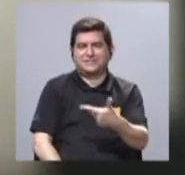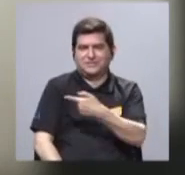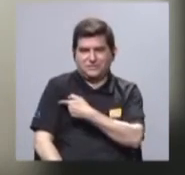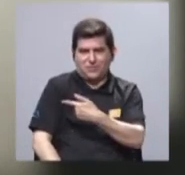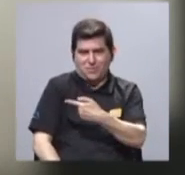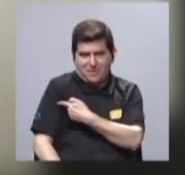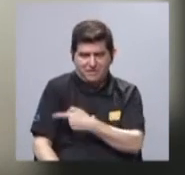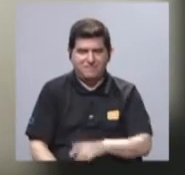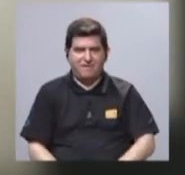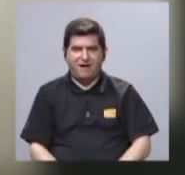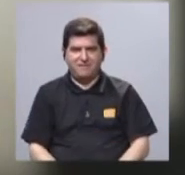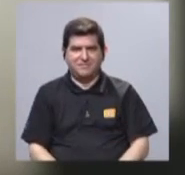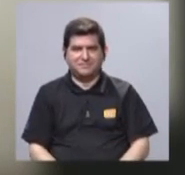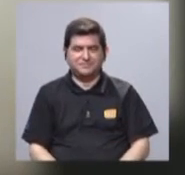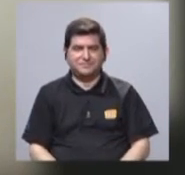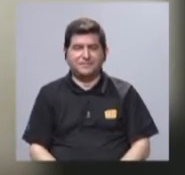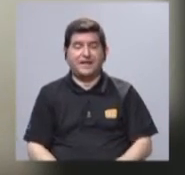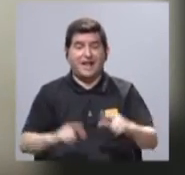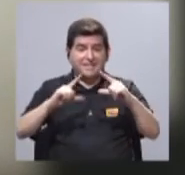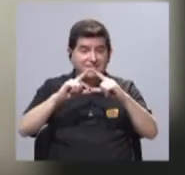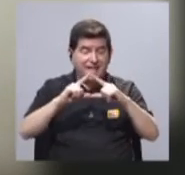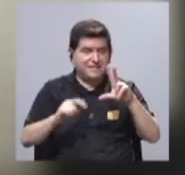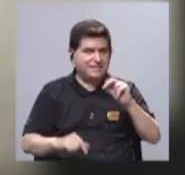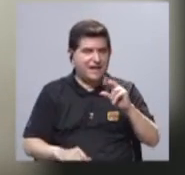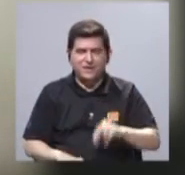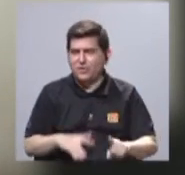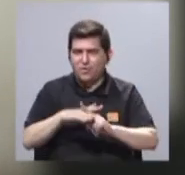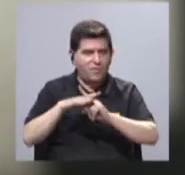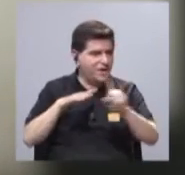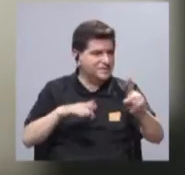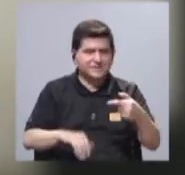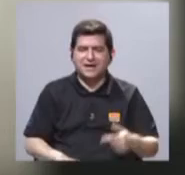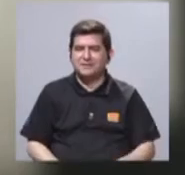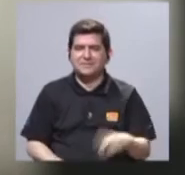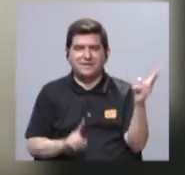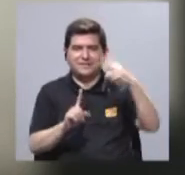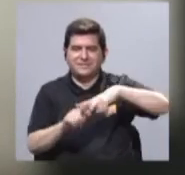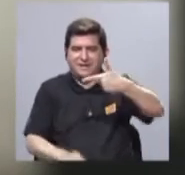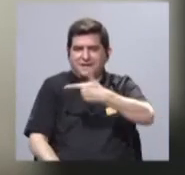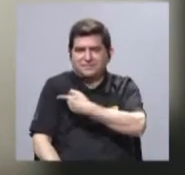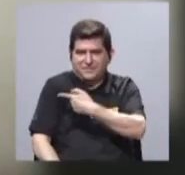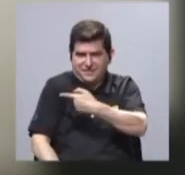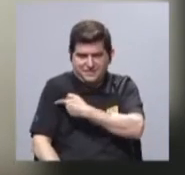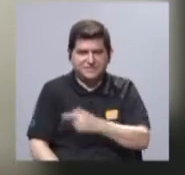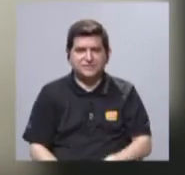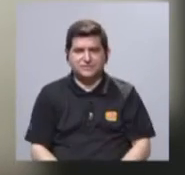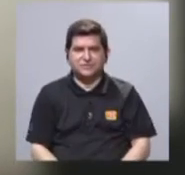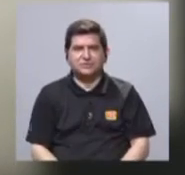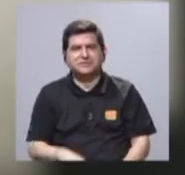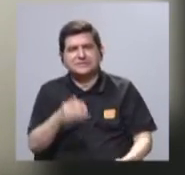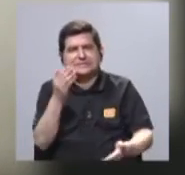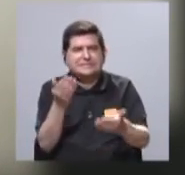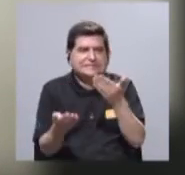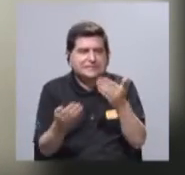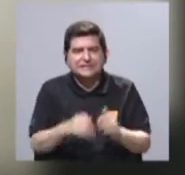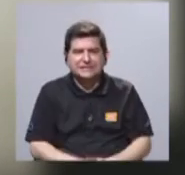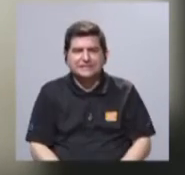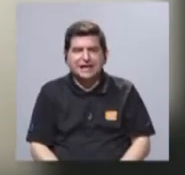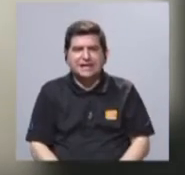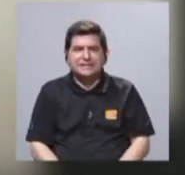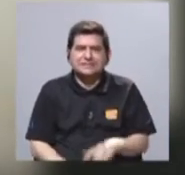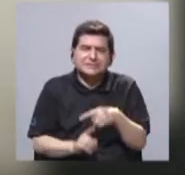mucho tiene que montar el virus para que pueda escapar de la acción de las vacunas muchísimo y de hecho el